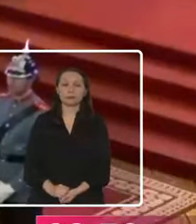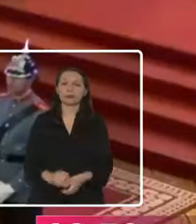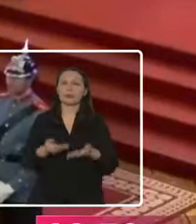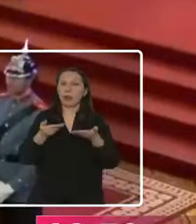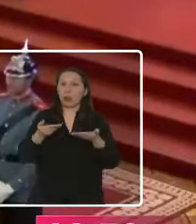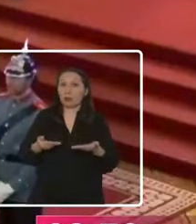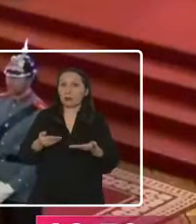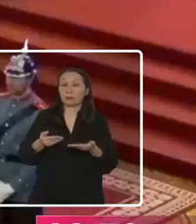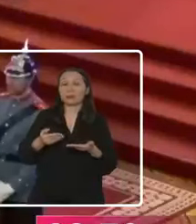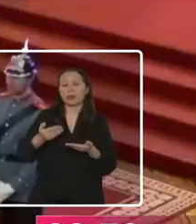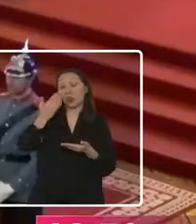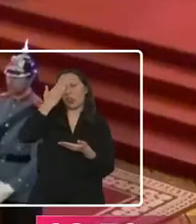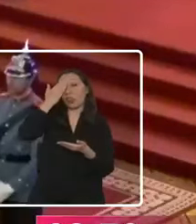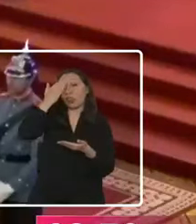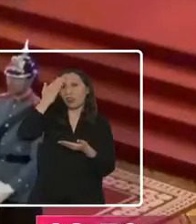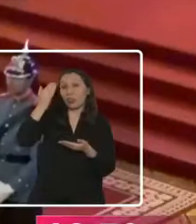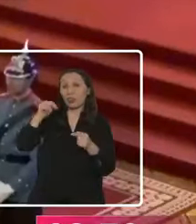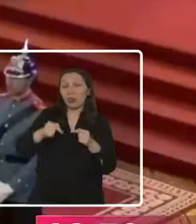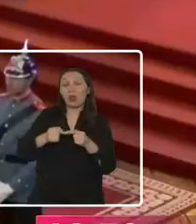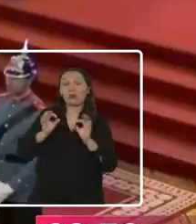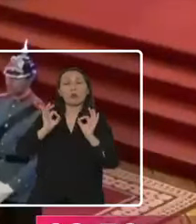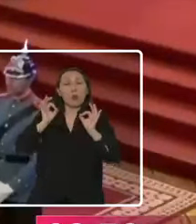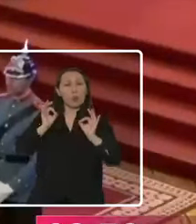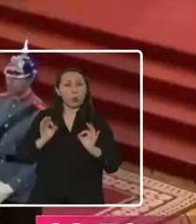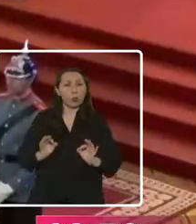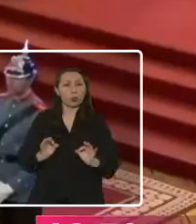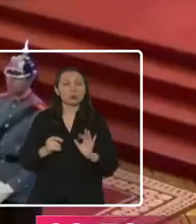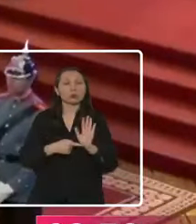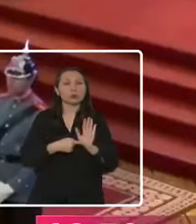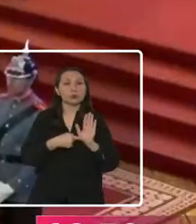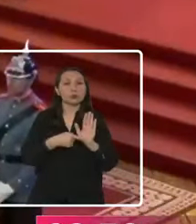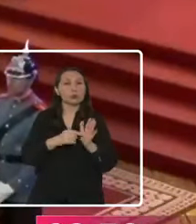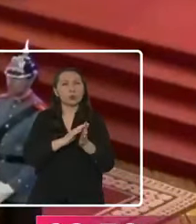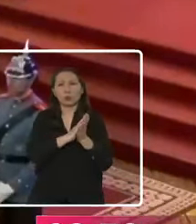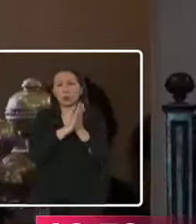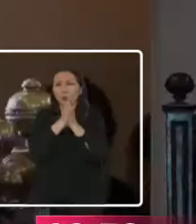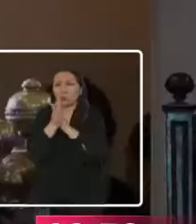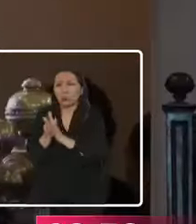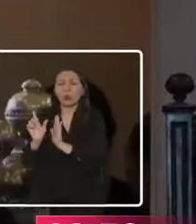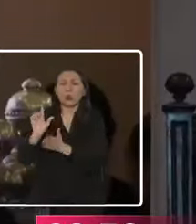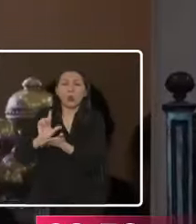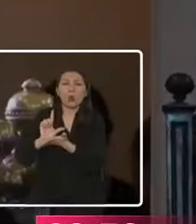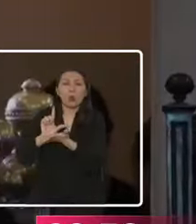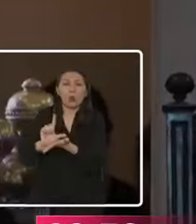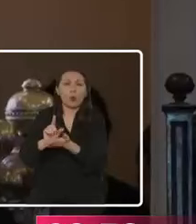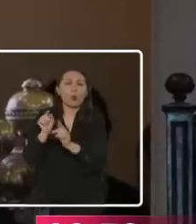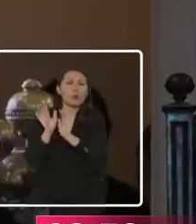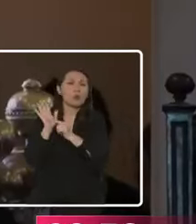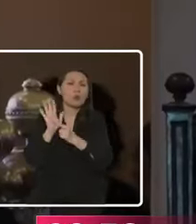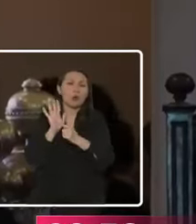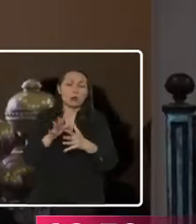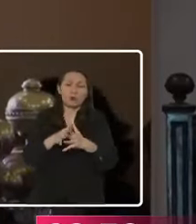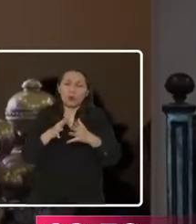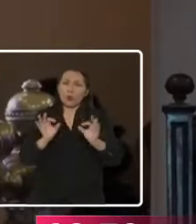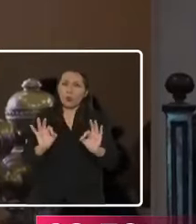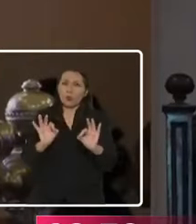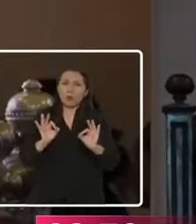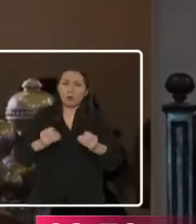En estos días, y en forma muy justa, se ha destacado en todos los lugares la extraordinaria